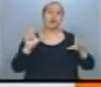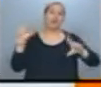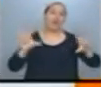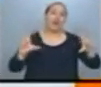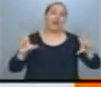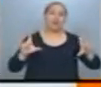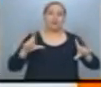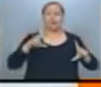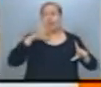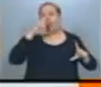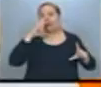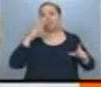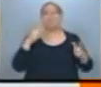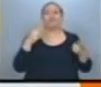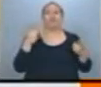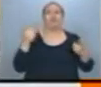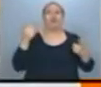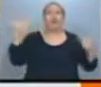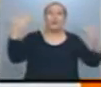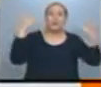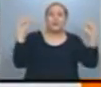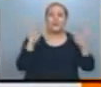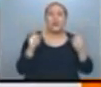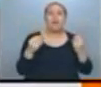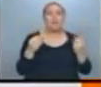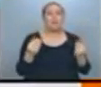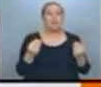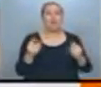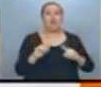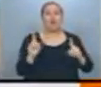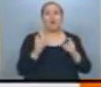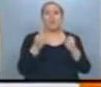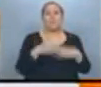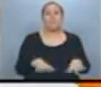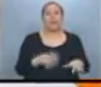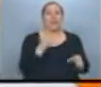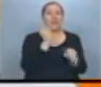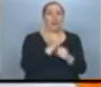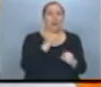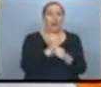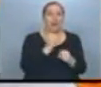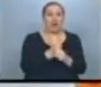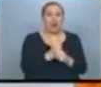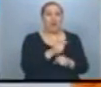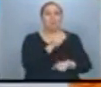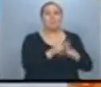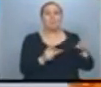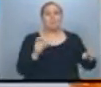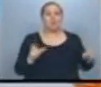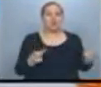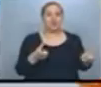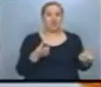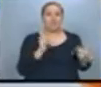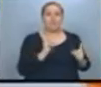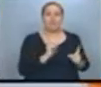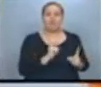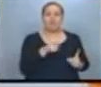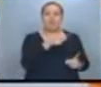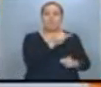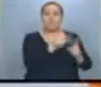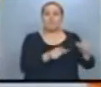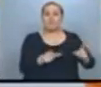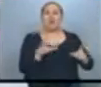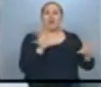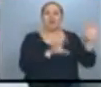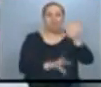alta gama y aires acondicionados, dedíquense a eso para no perder los puestos de trabajo de toda la gente que se encarga hoy del